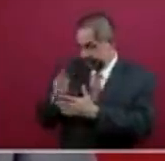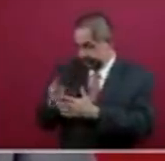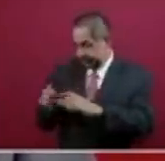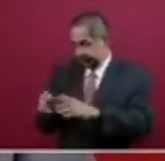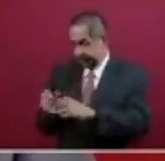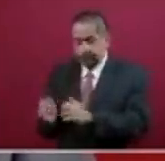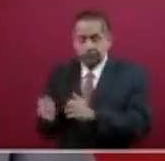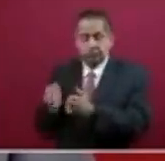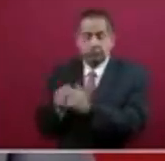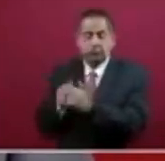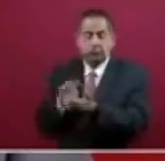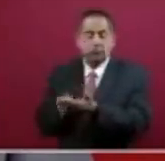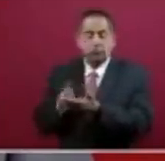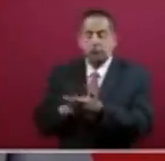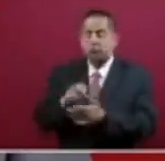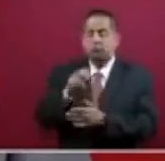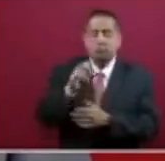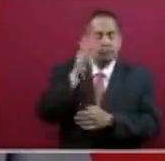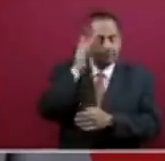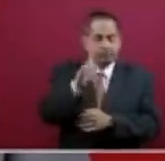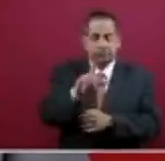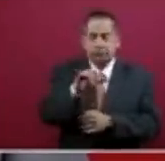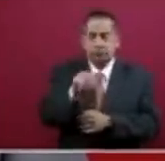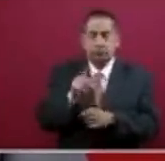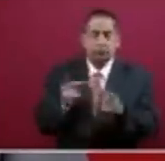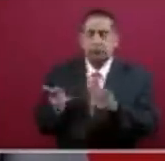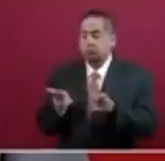Ciudad de México y de Santa Lucía.